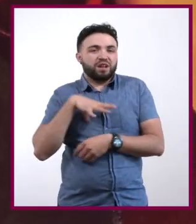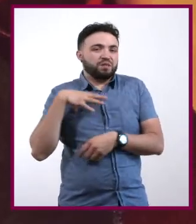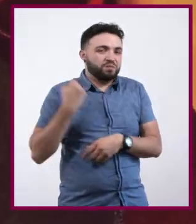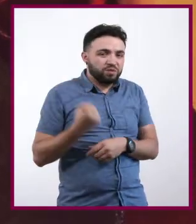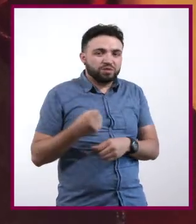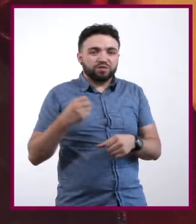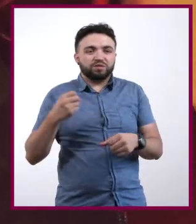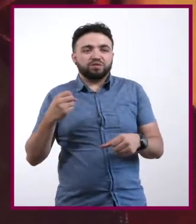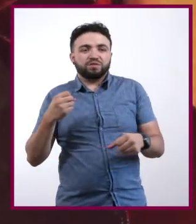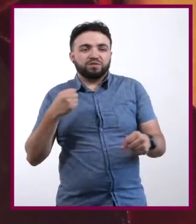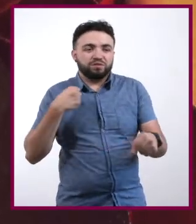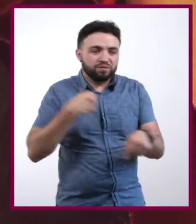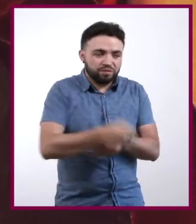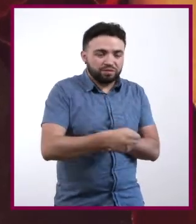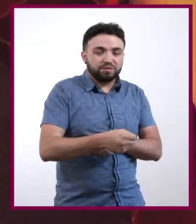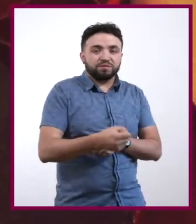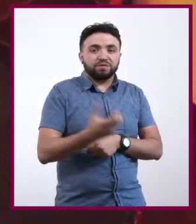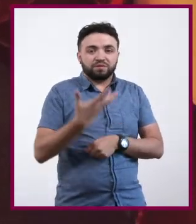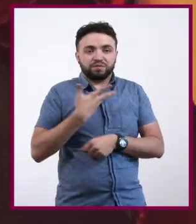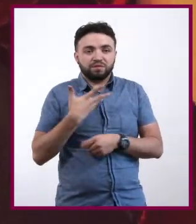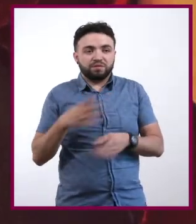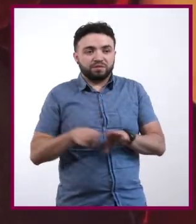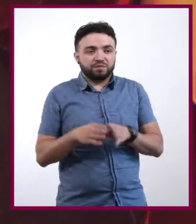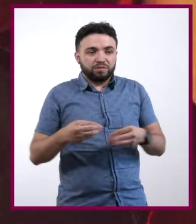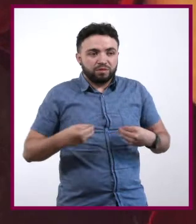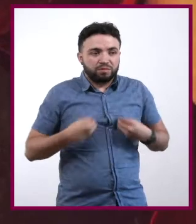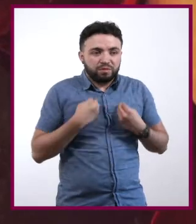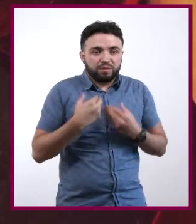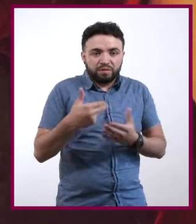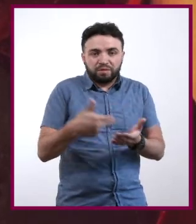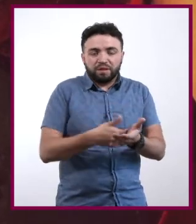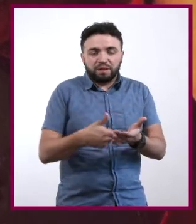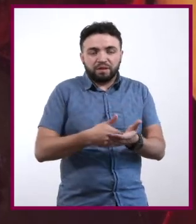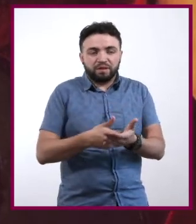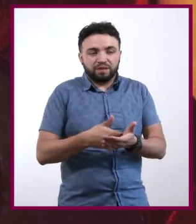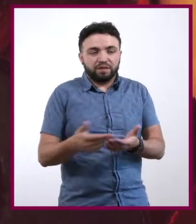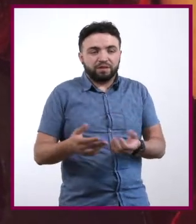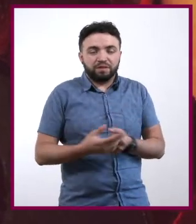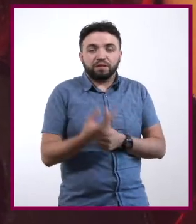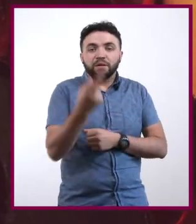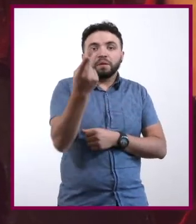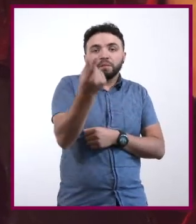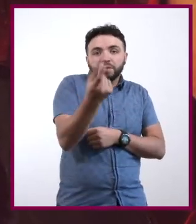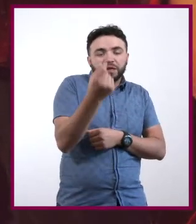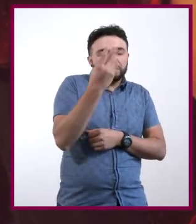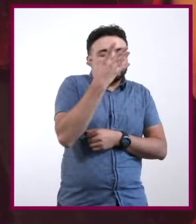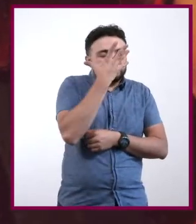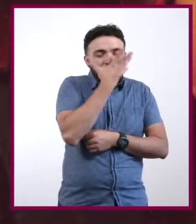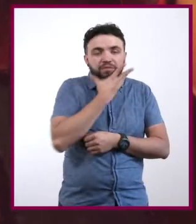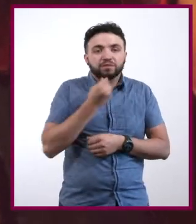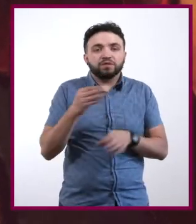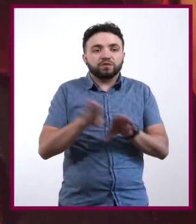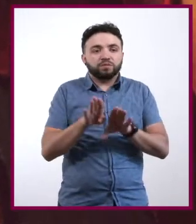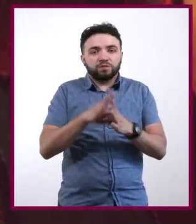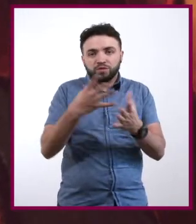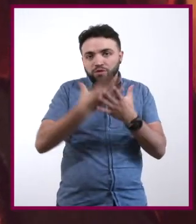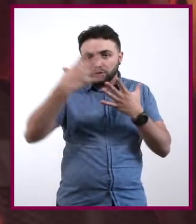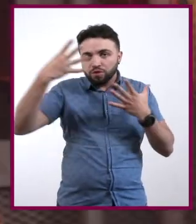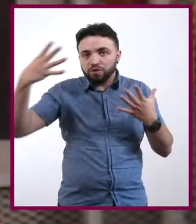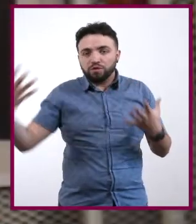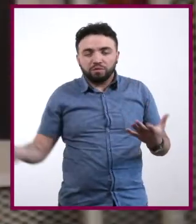están reproducidos, viven dentro de unos perros primorosos,